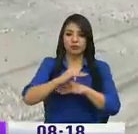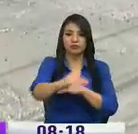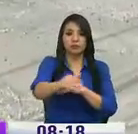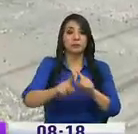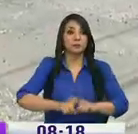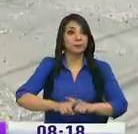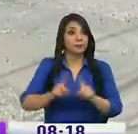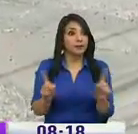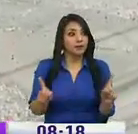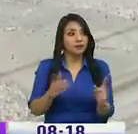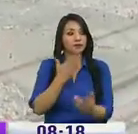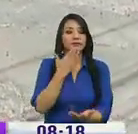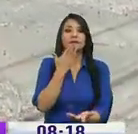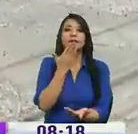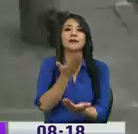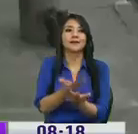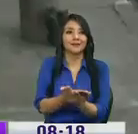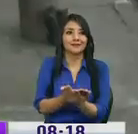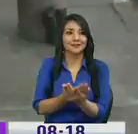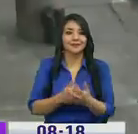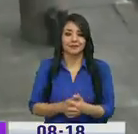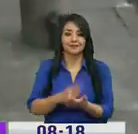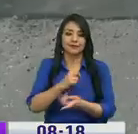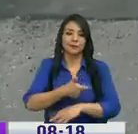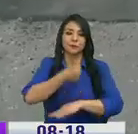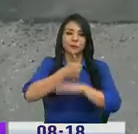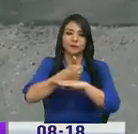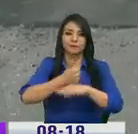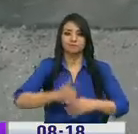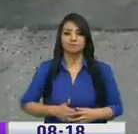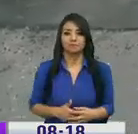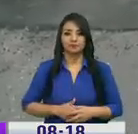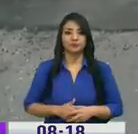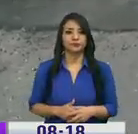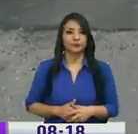agradecen de sobremanera a la autoridad. En Quito informó Andrea.